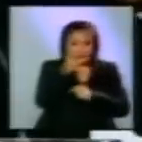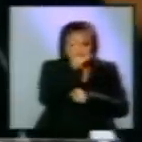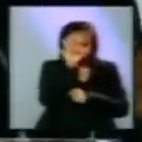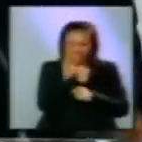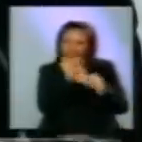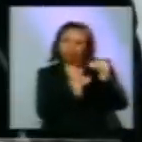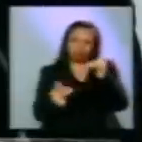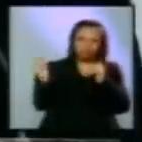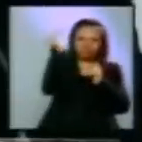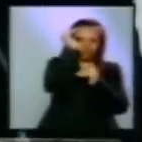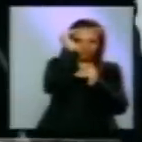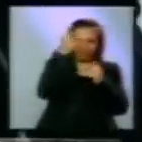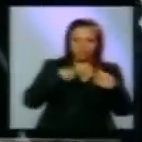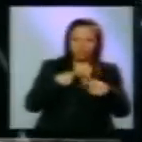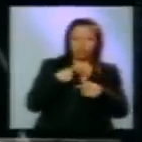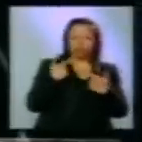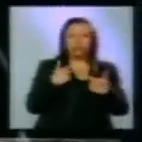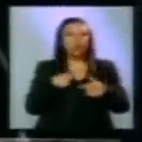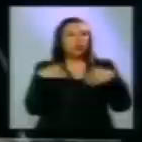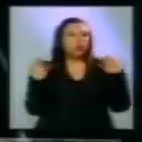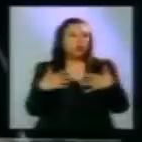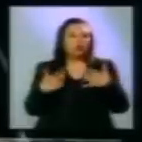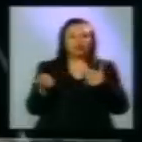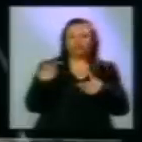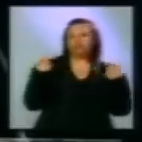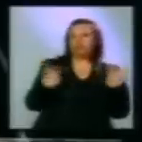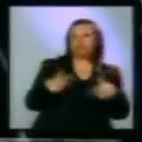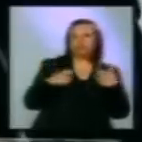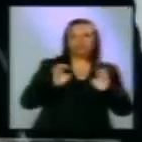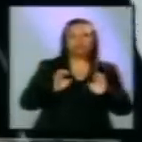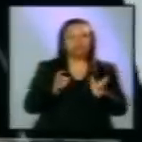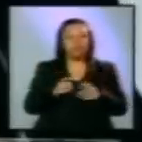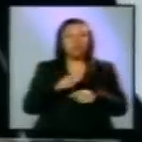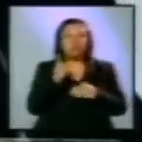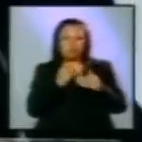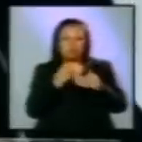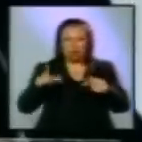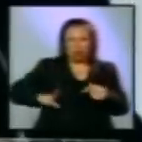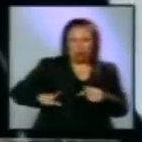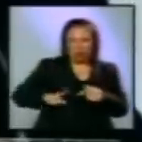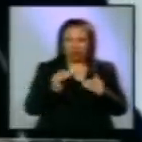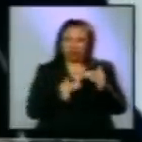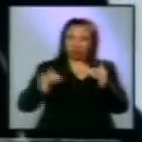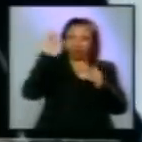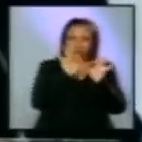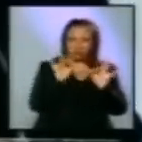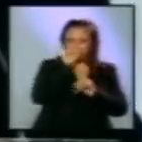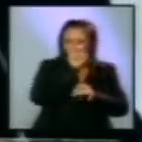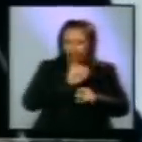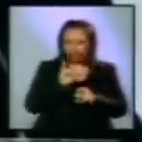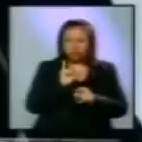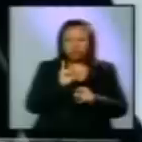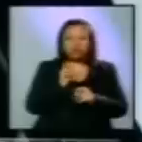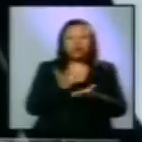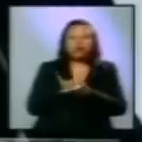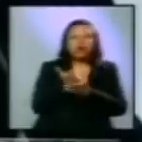los de mero arriba, se dan la gran vida. Los altos funcionarios del gobierno ganan